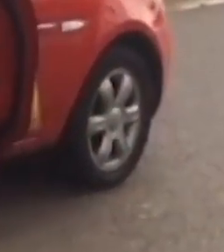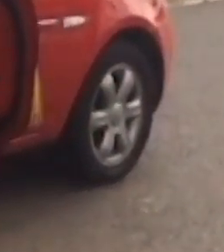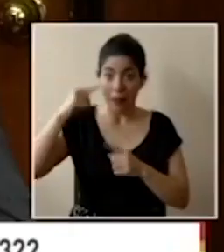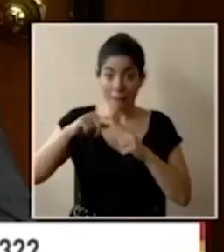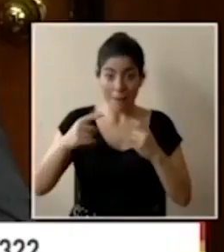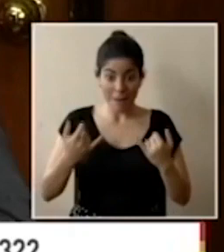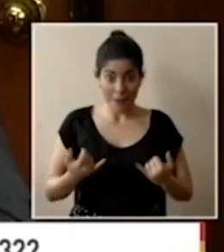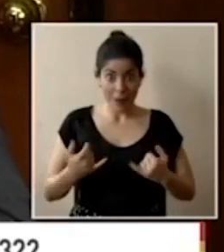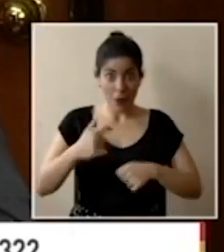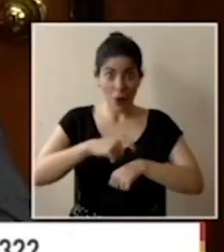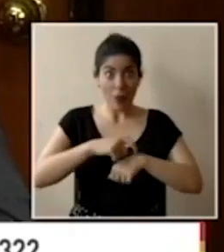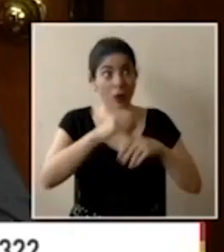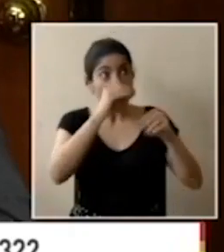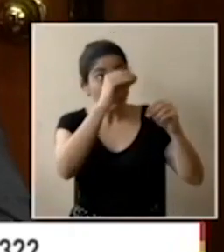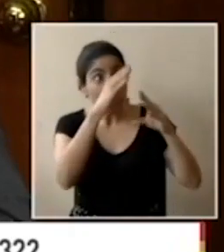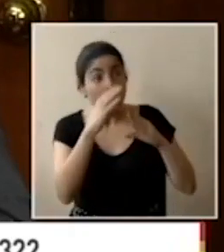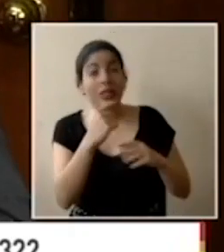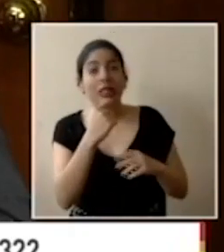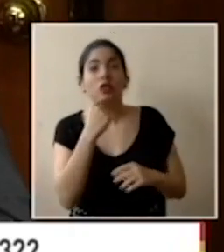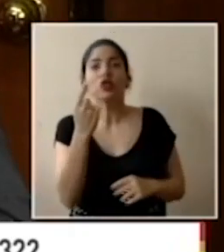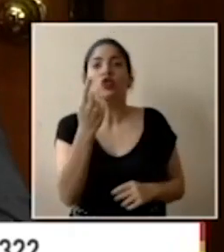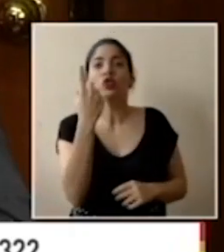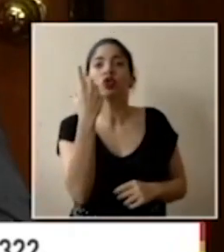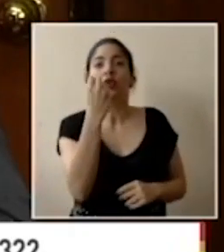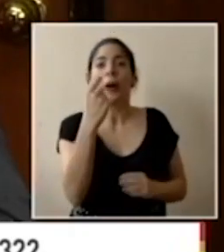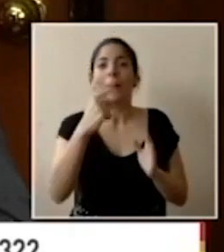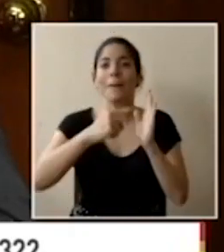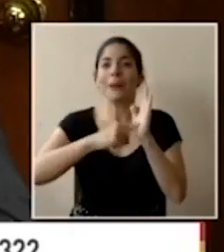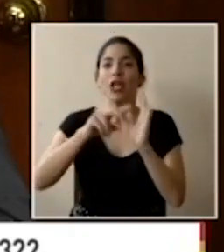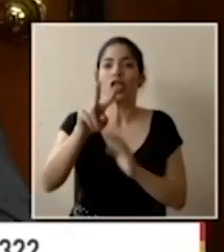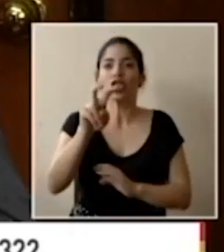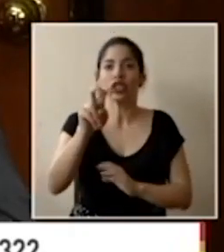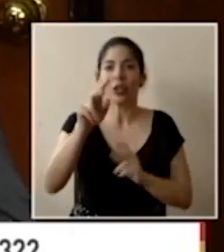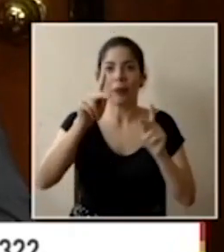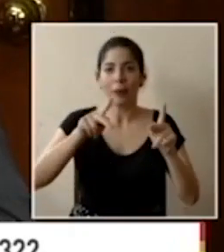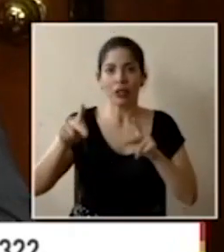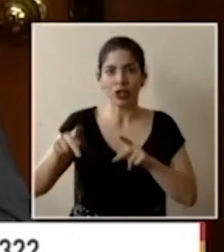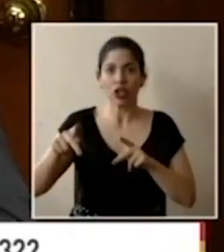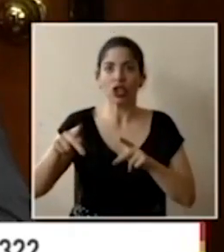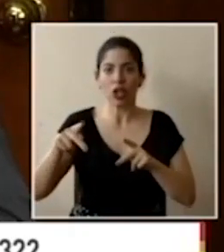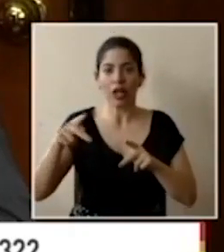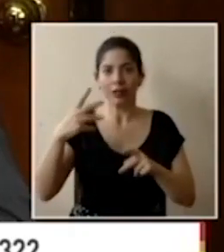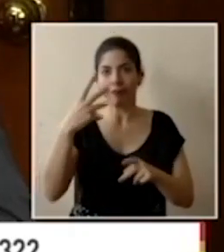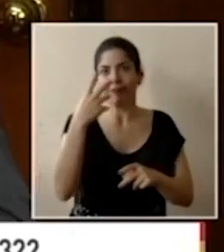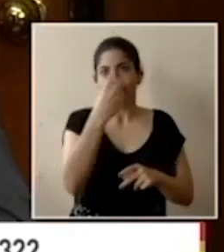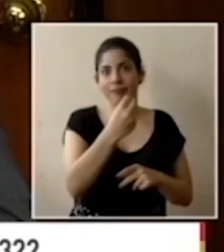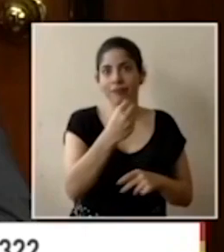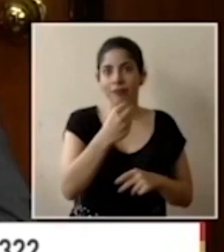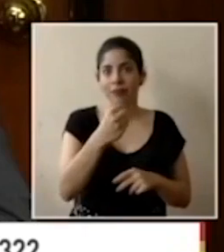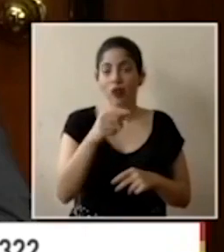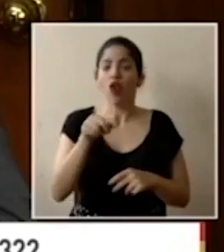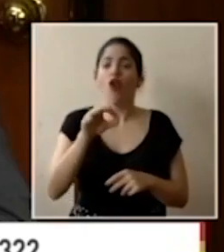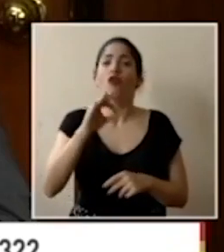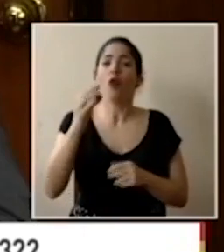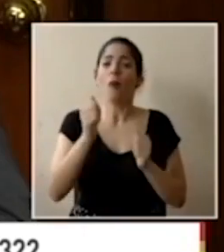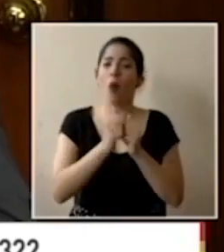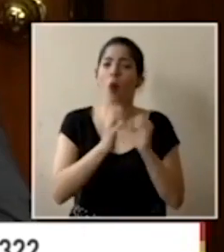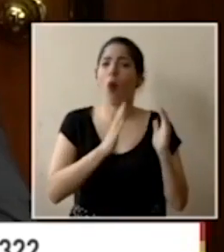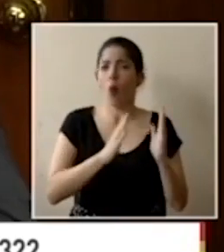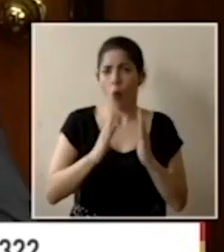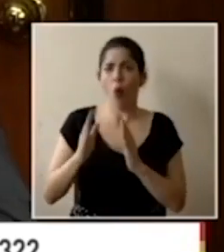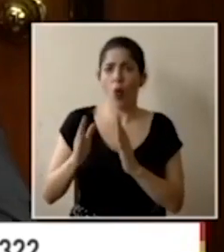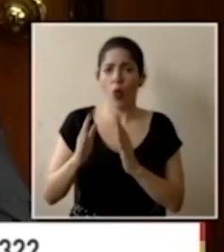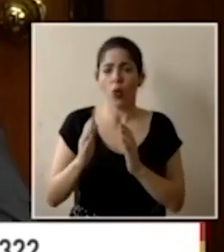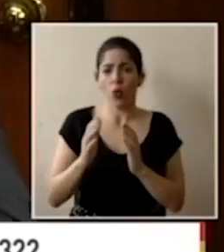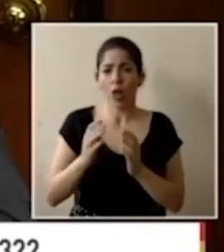irregular. Según los reportes que tenemos, solo salieron 1.200 personas, como repito, de una forma ordenada y